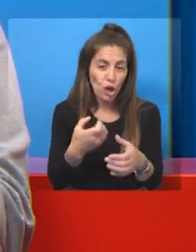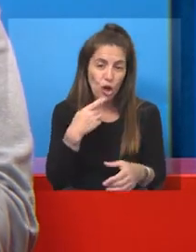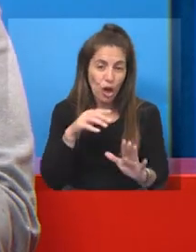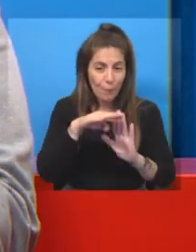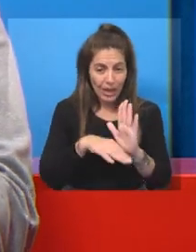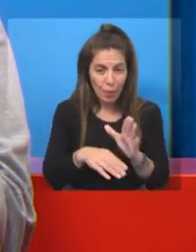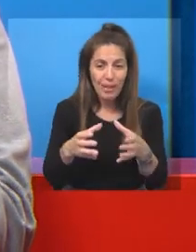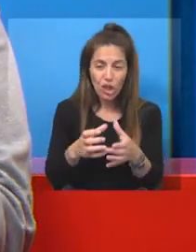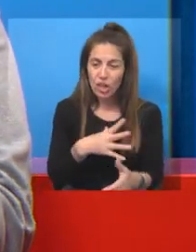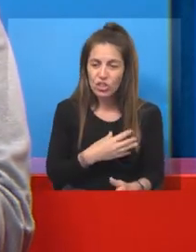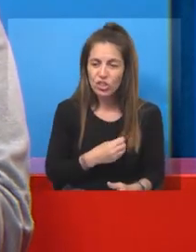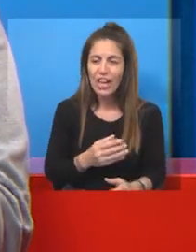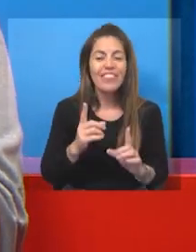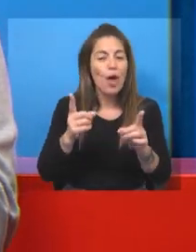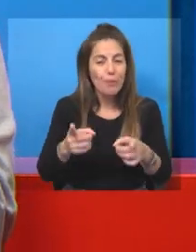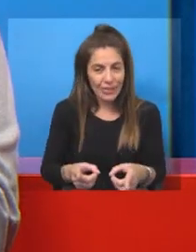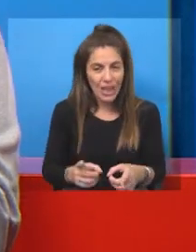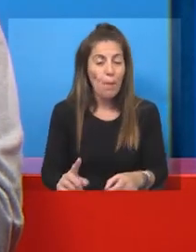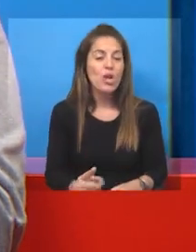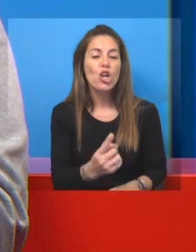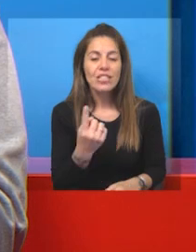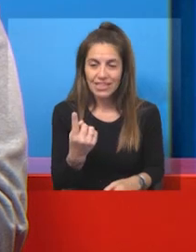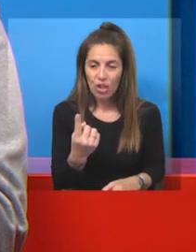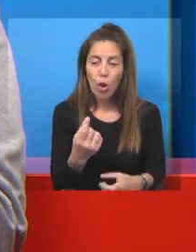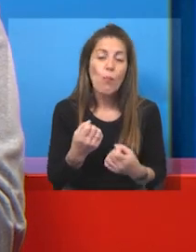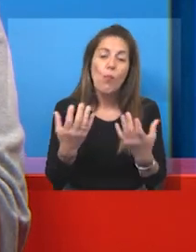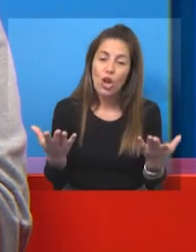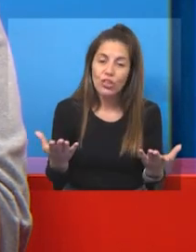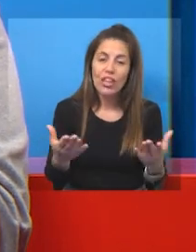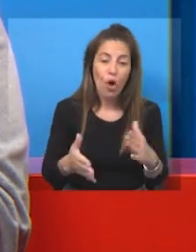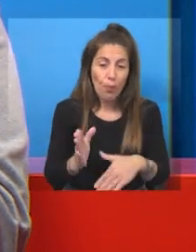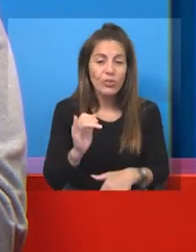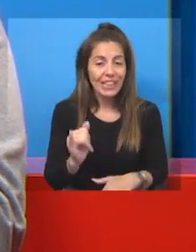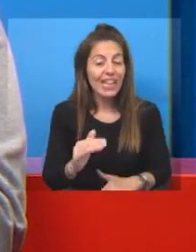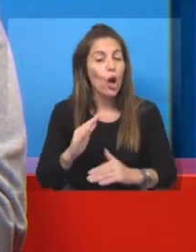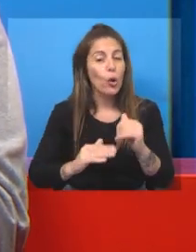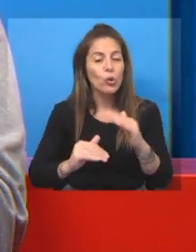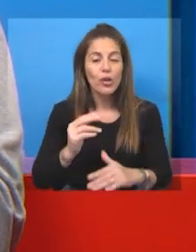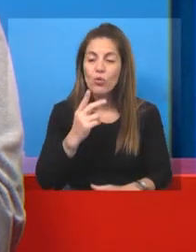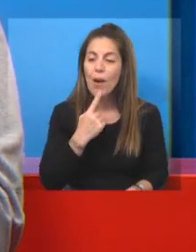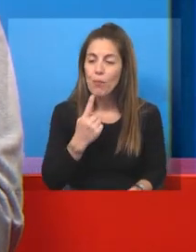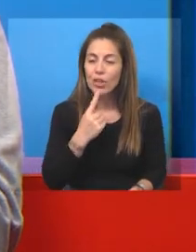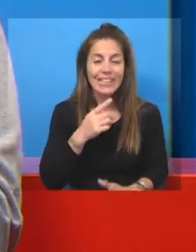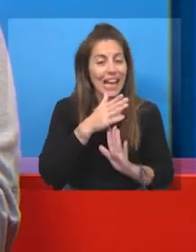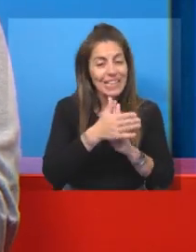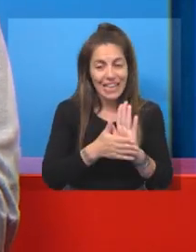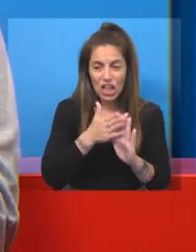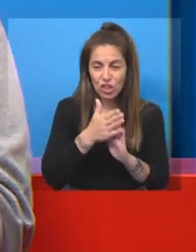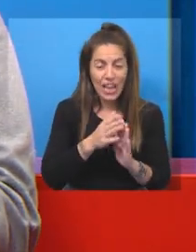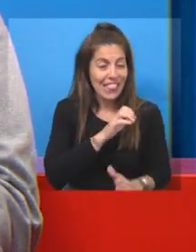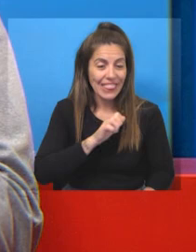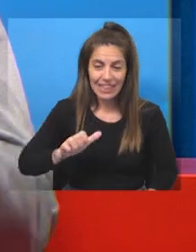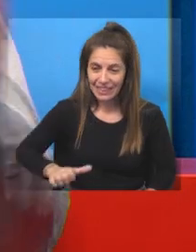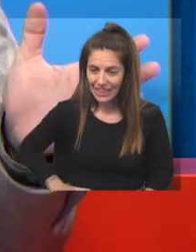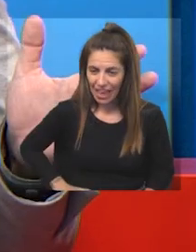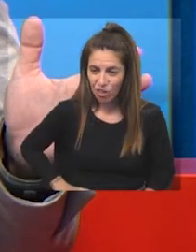programa Partido Nacional están este priorizados por lo tanto vamos a tener que construir una política nacional de estado